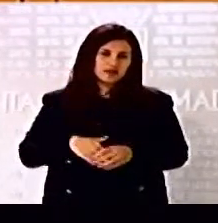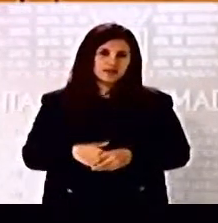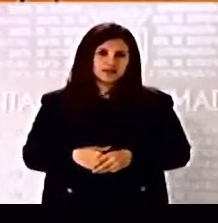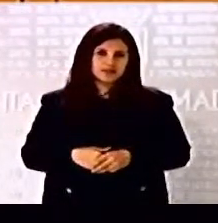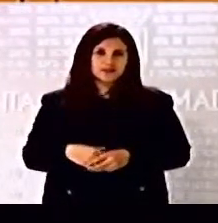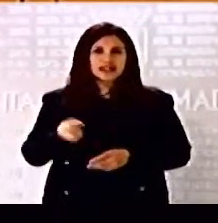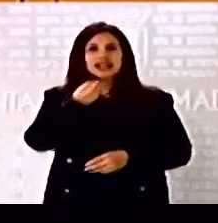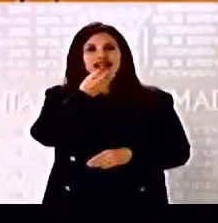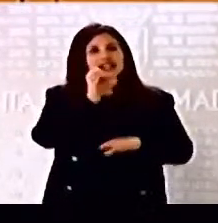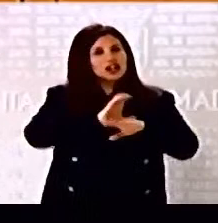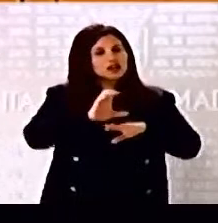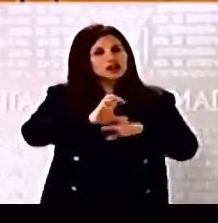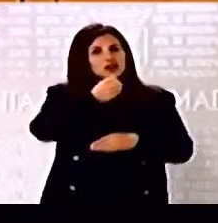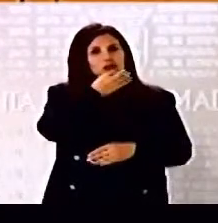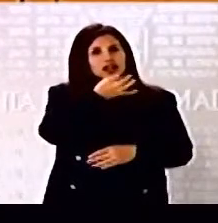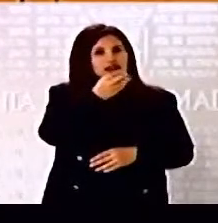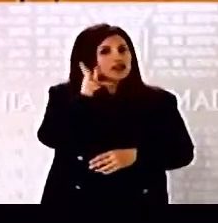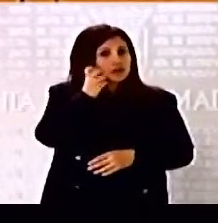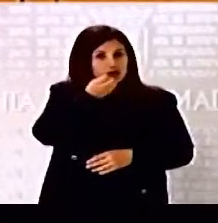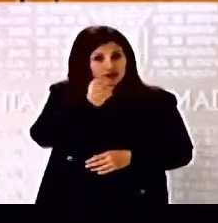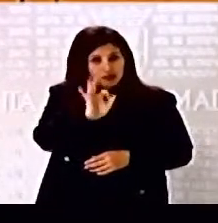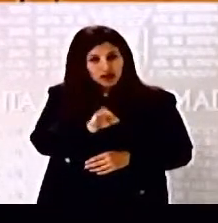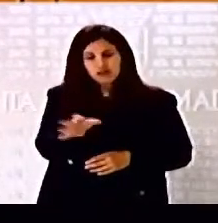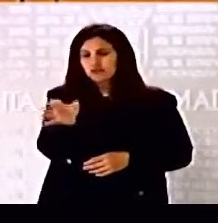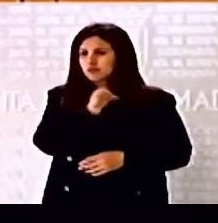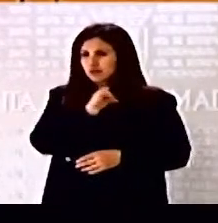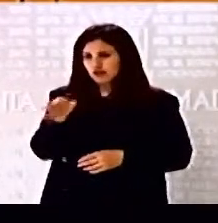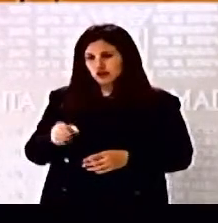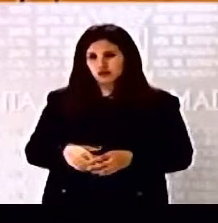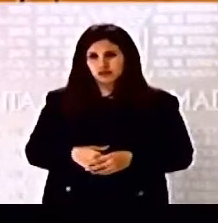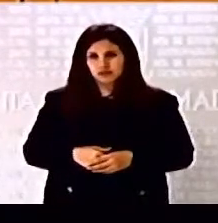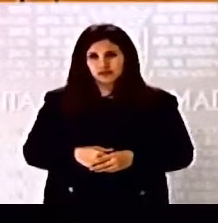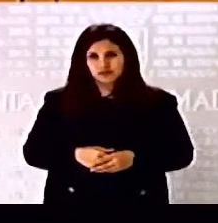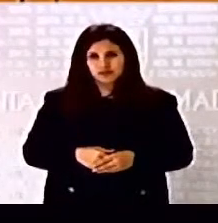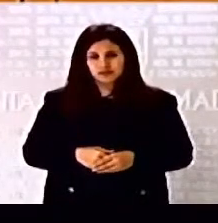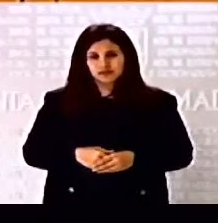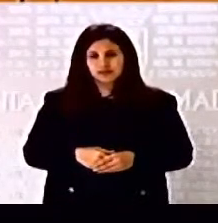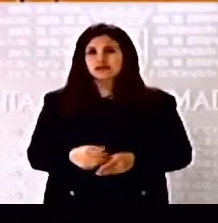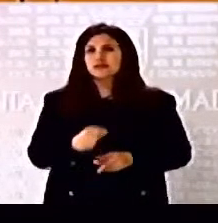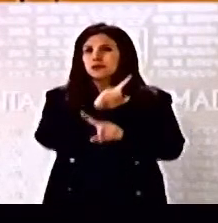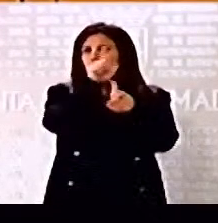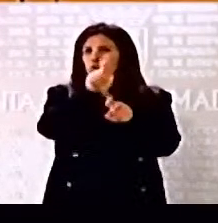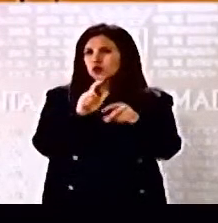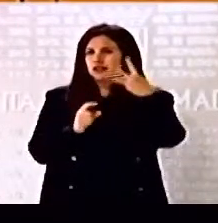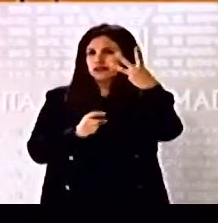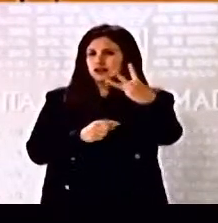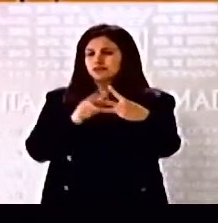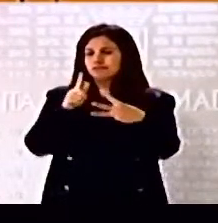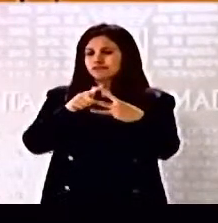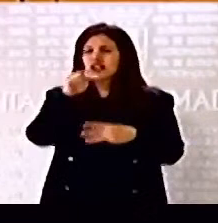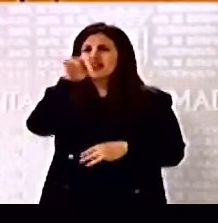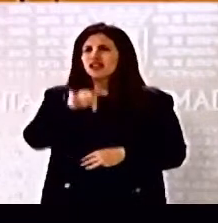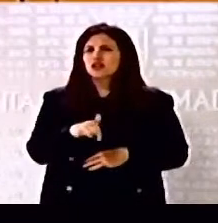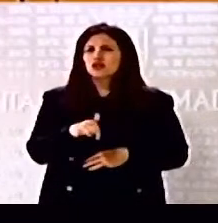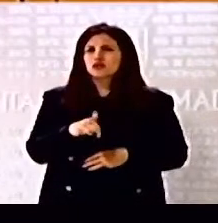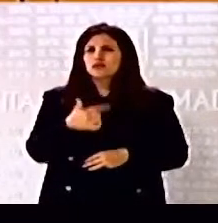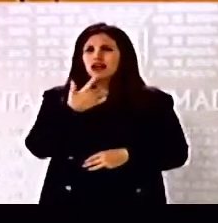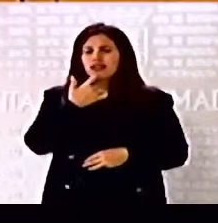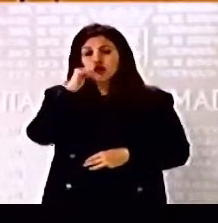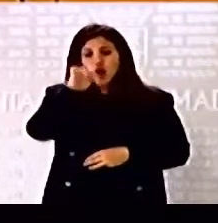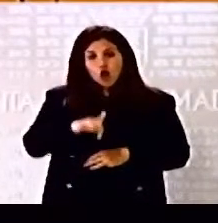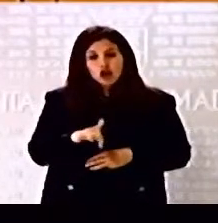¿Qué tal, consejero? Buenas tardes. ¿Me escucha bien, verdad? Perfectamente, Isma. Pues 3 cuestiones. Ha dicho que hoy en el